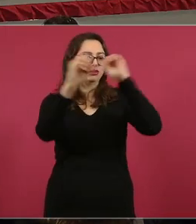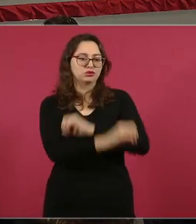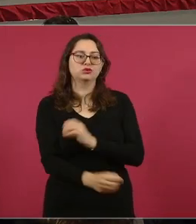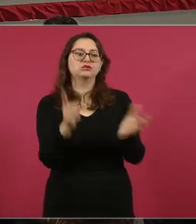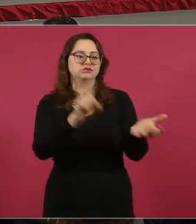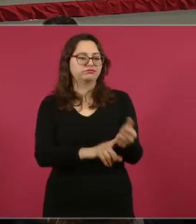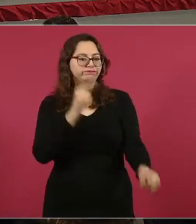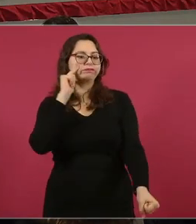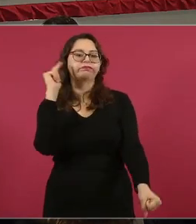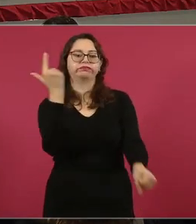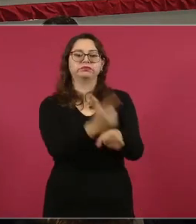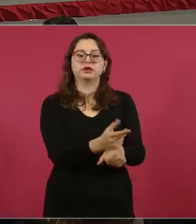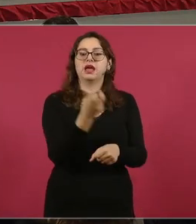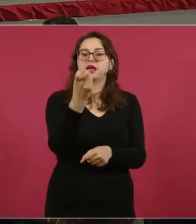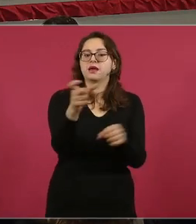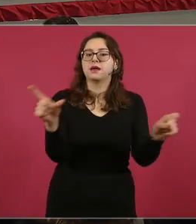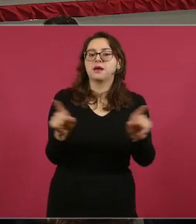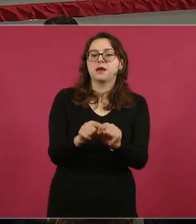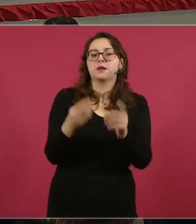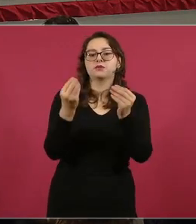Muchas gracias, presidente, con su permiso.